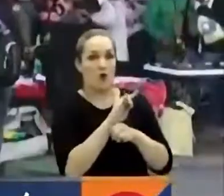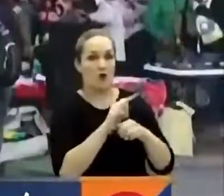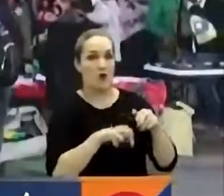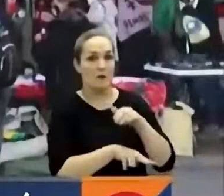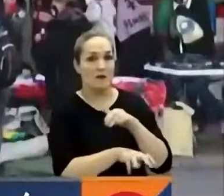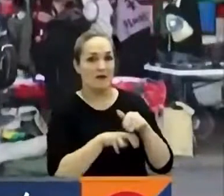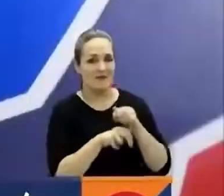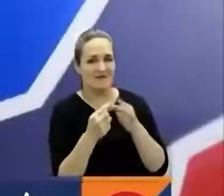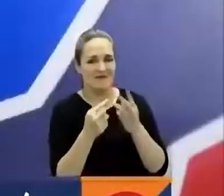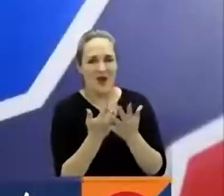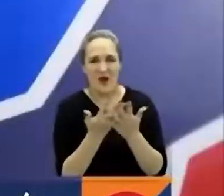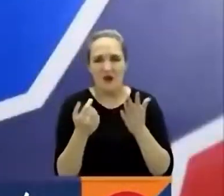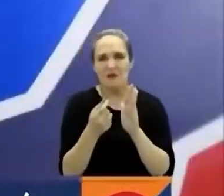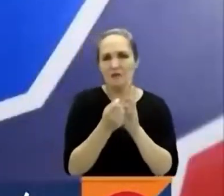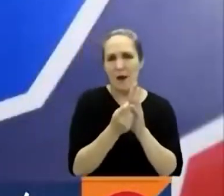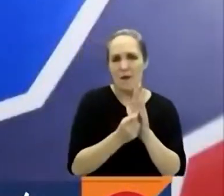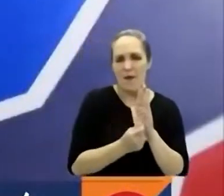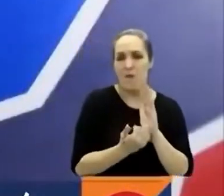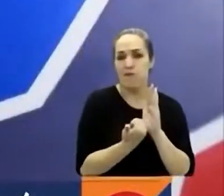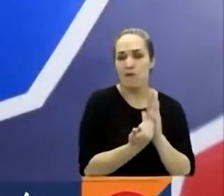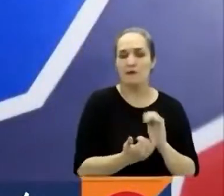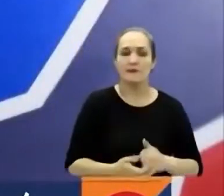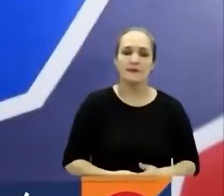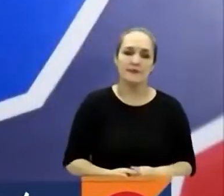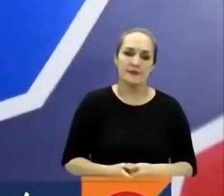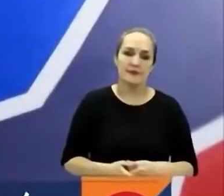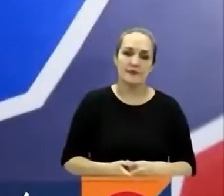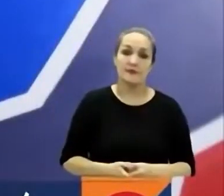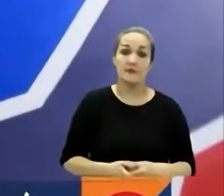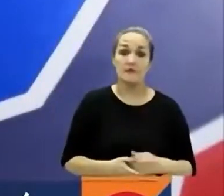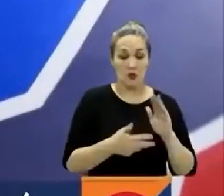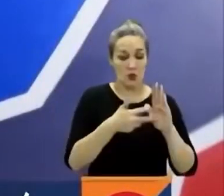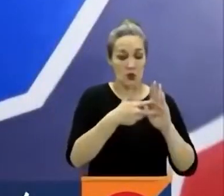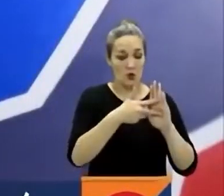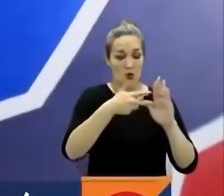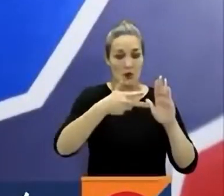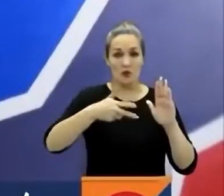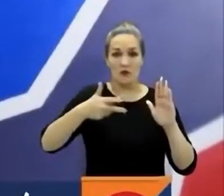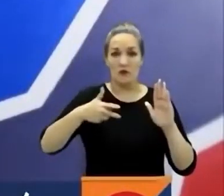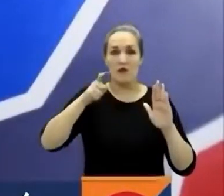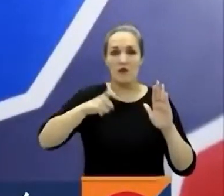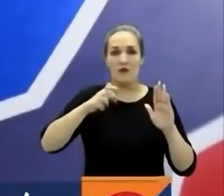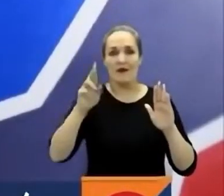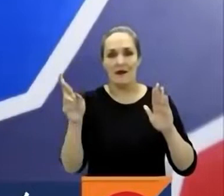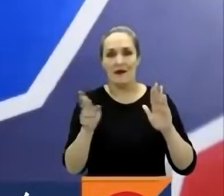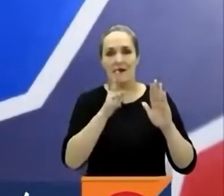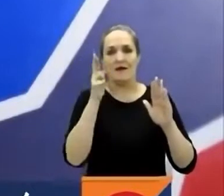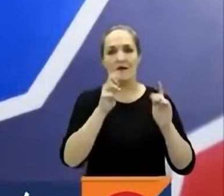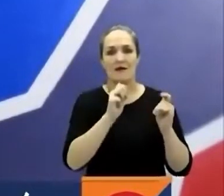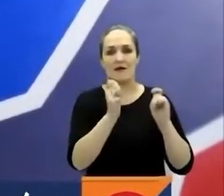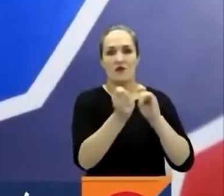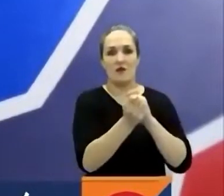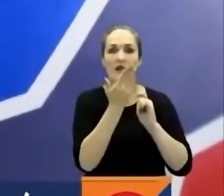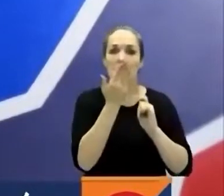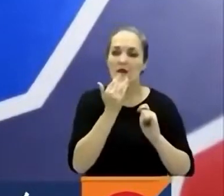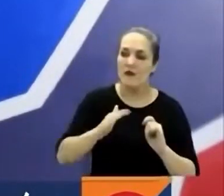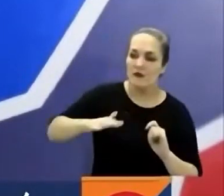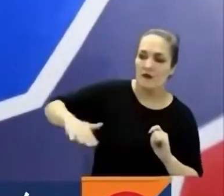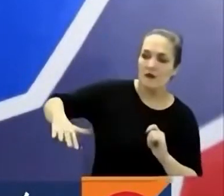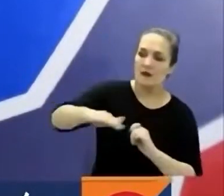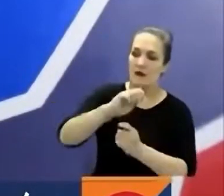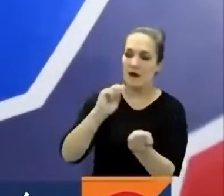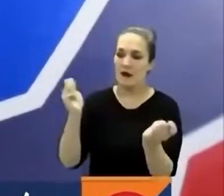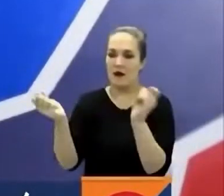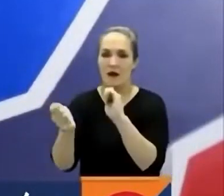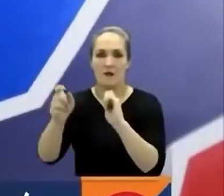y otras industrias. Creo que toda constitución debe renovarse cuando hay una necesidad de transformación y cambio en un